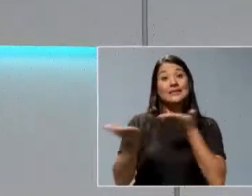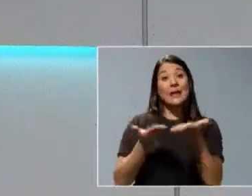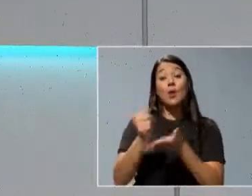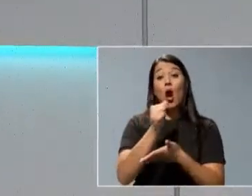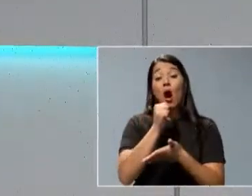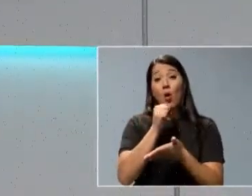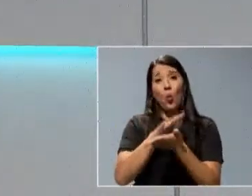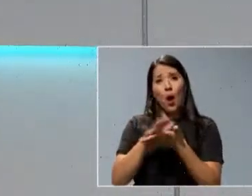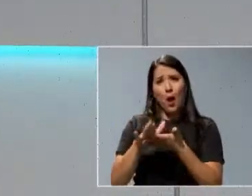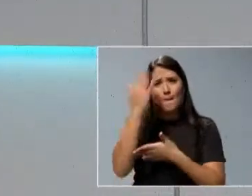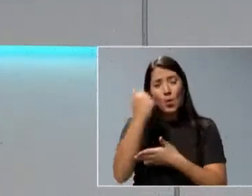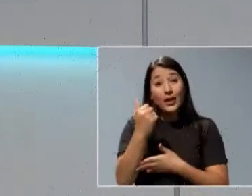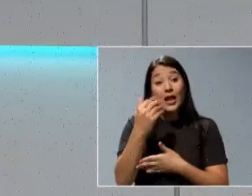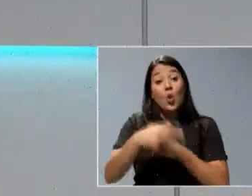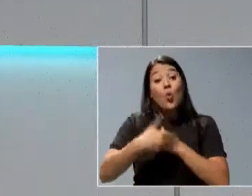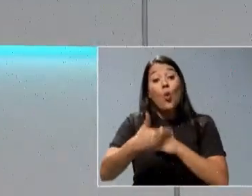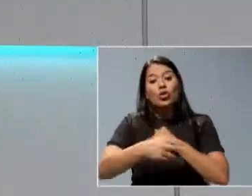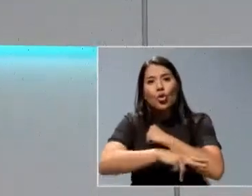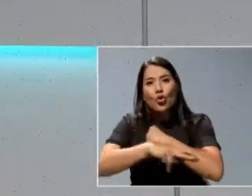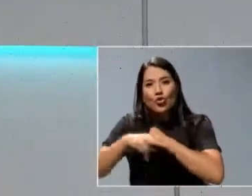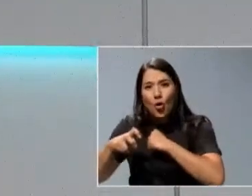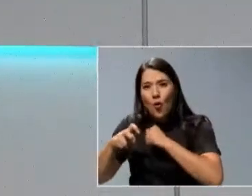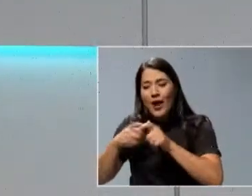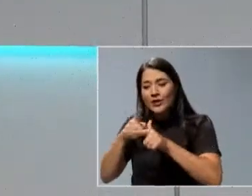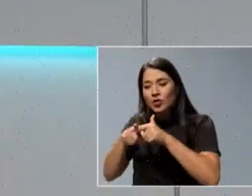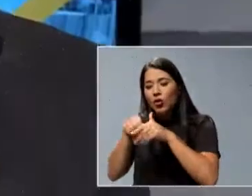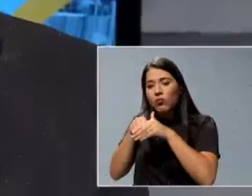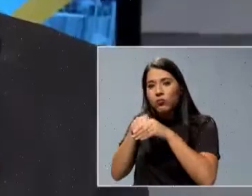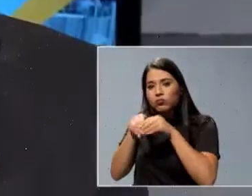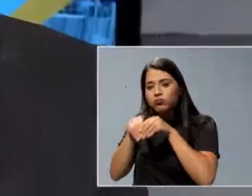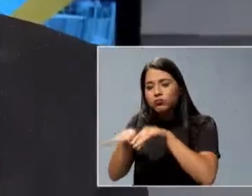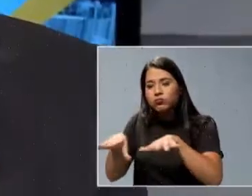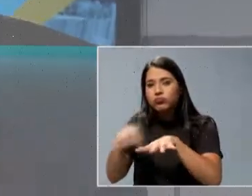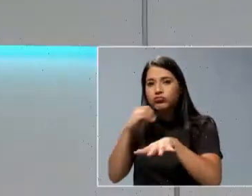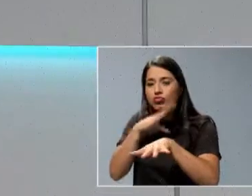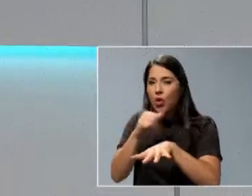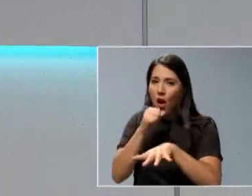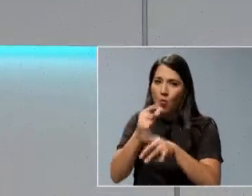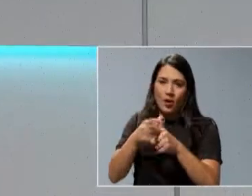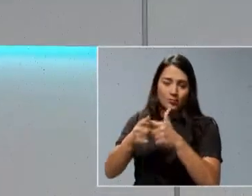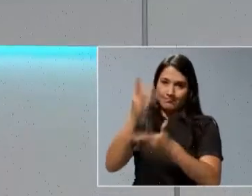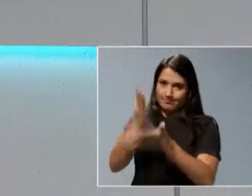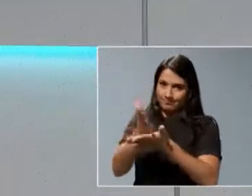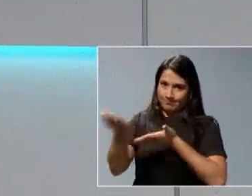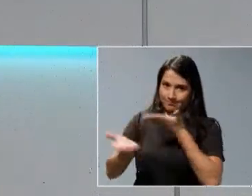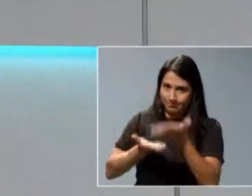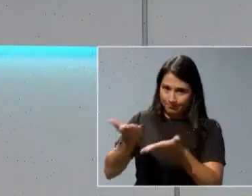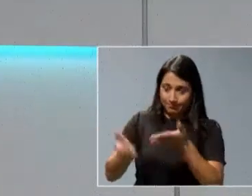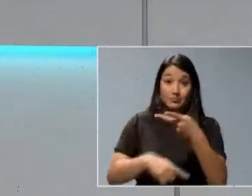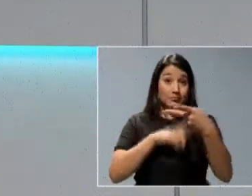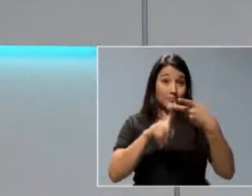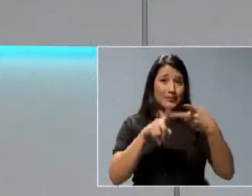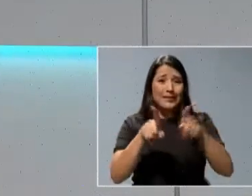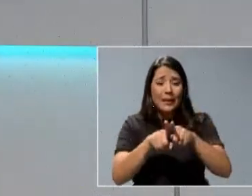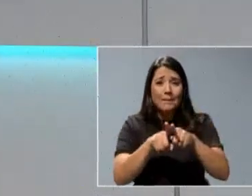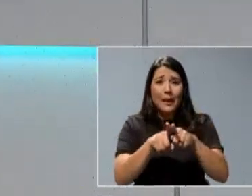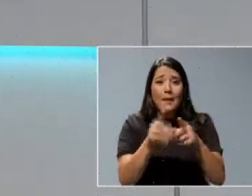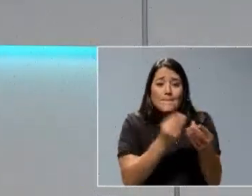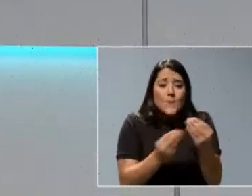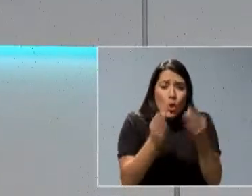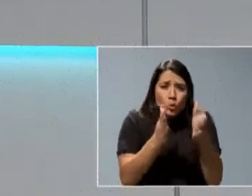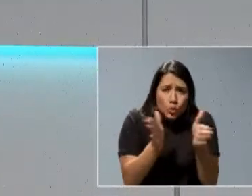potable debido al derrame de combustible y que esto ha ocasionado la contaminación precisamente de los acueductos de la IA. pequeños productores también, por ejemplo, de tilapia en Siquirres,